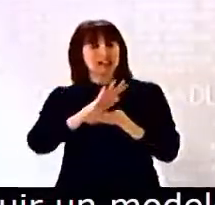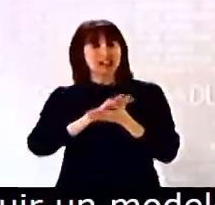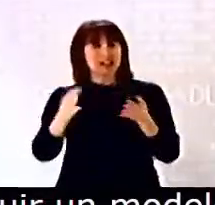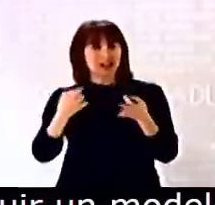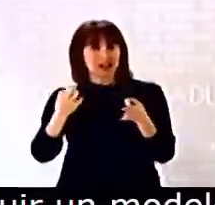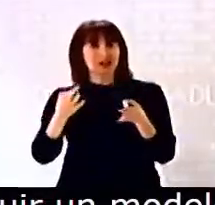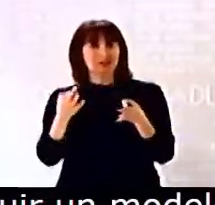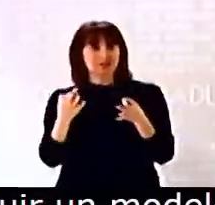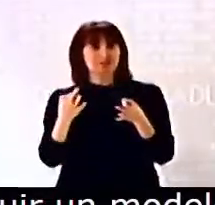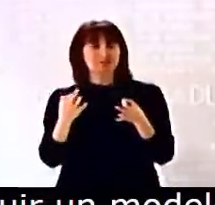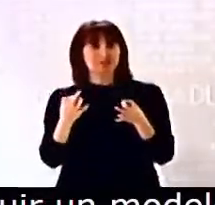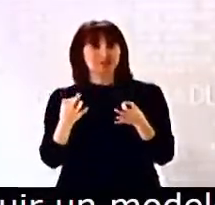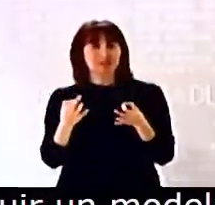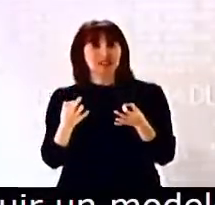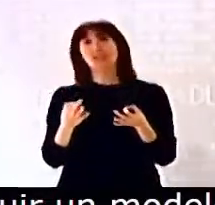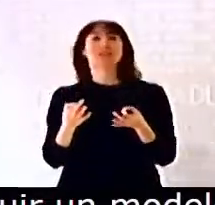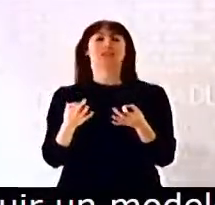allí